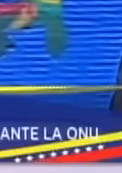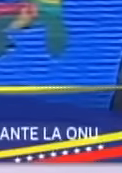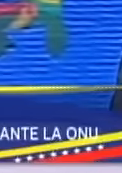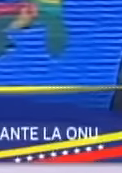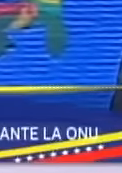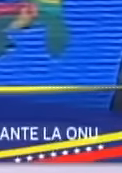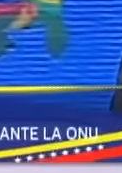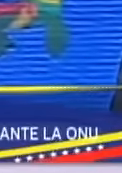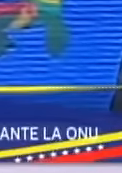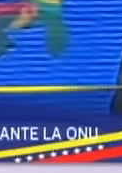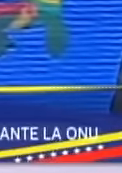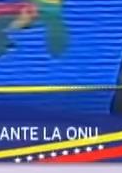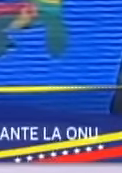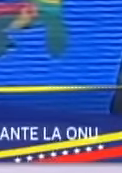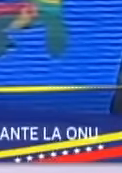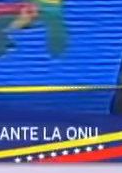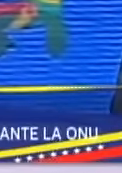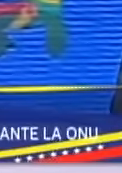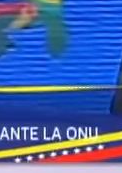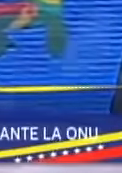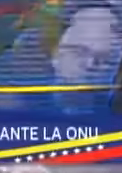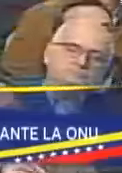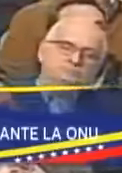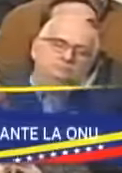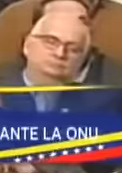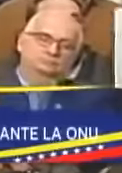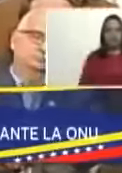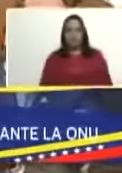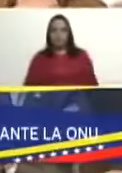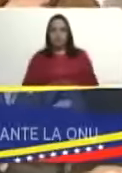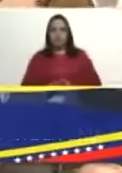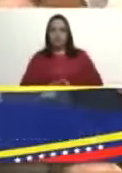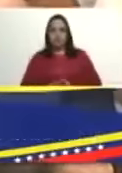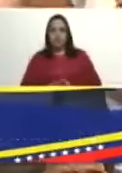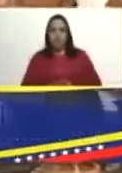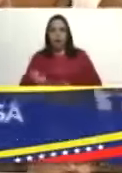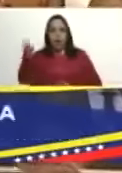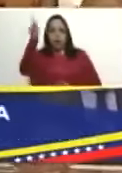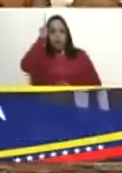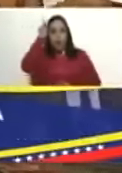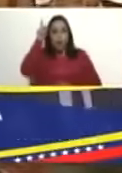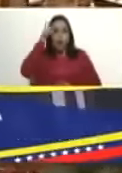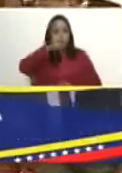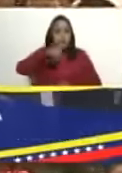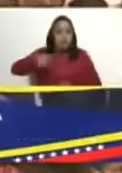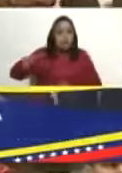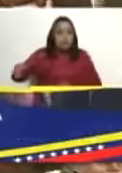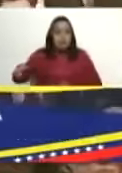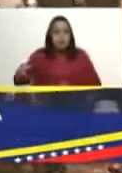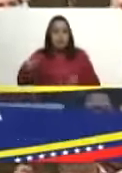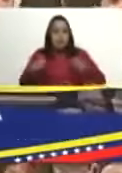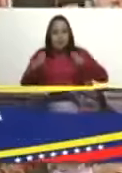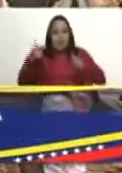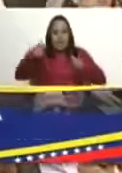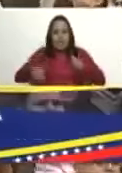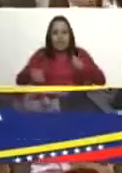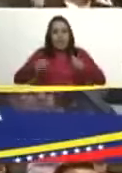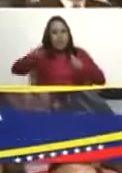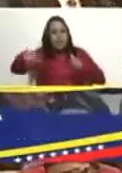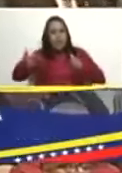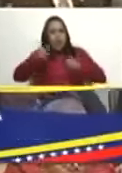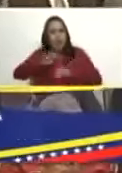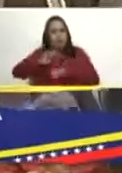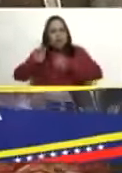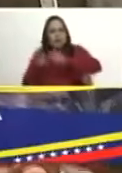pueblos originarios, los pueblos indígenas que tenían miles de años aquí, sufrieron una invasión violenta que les reformó